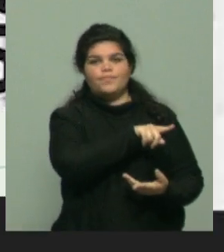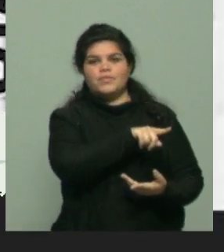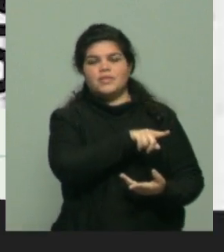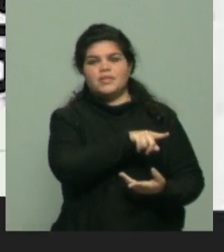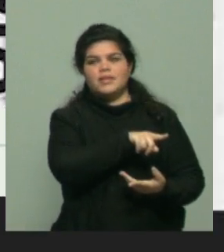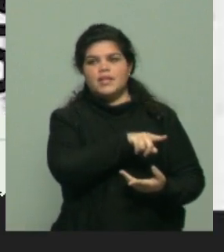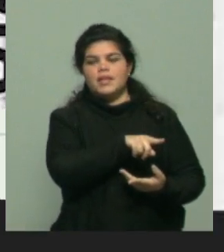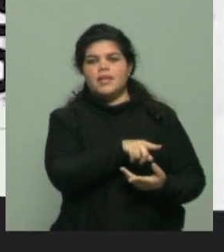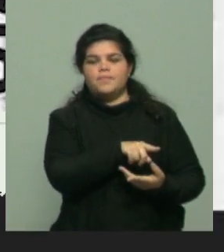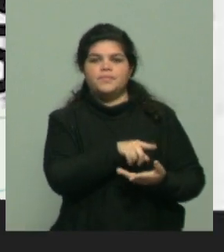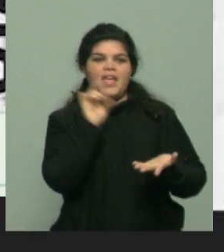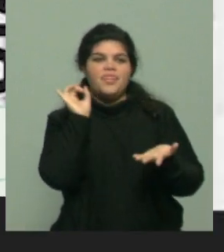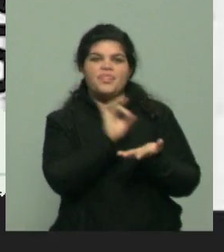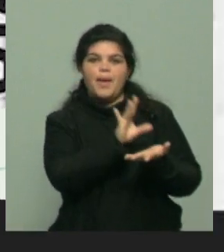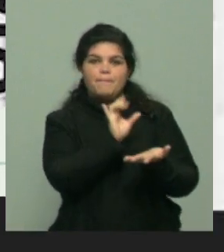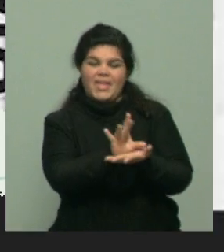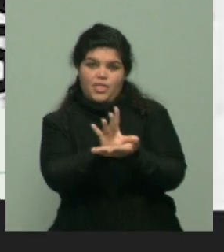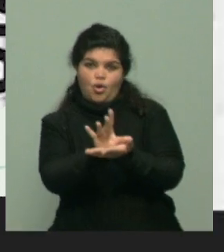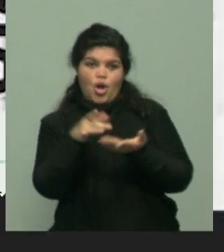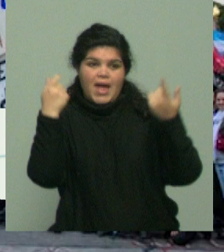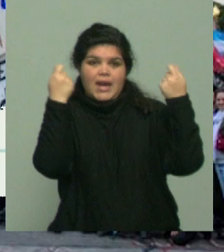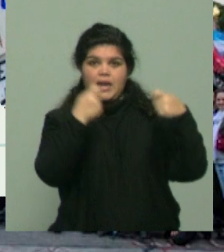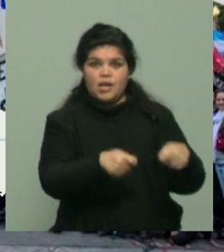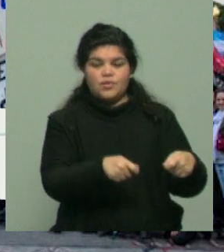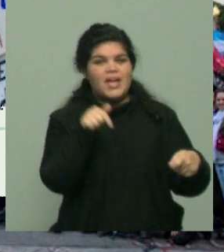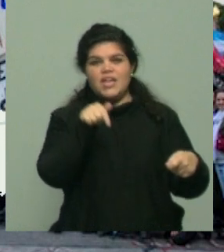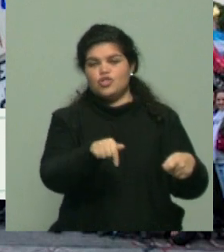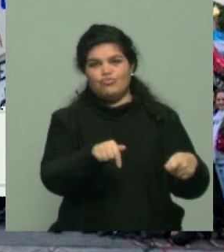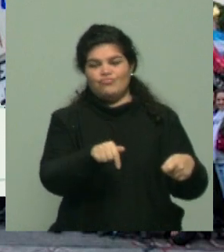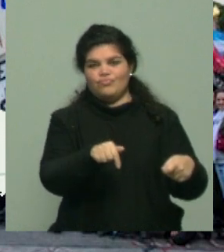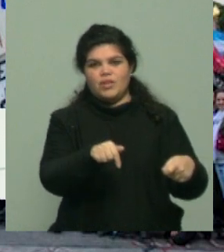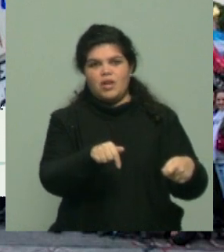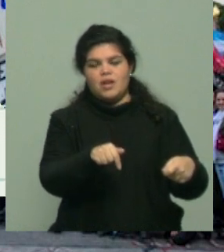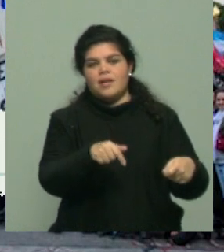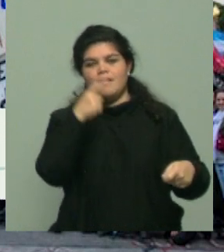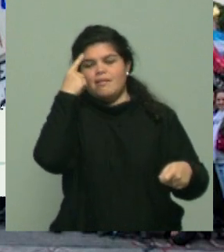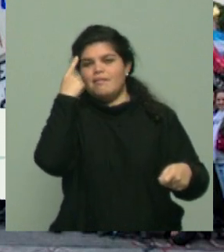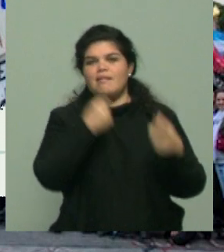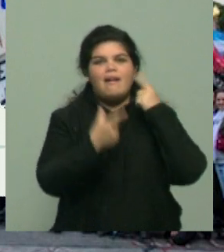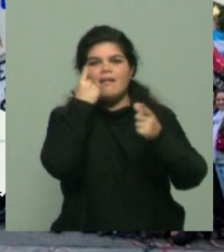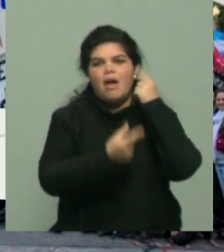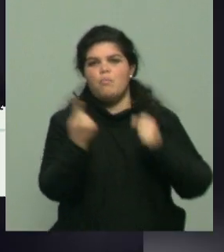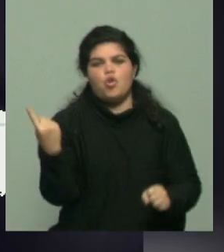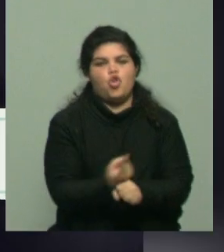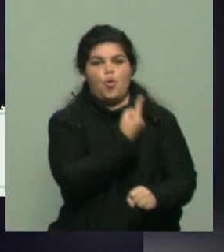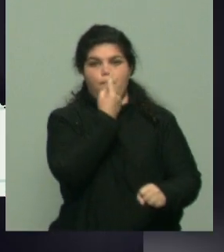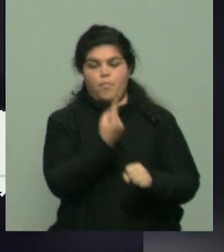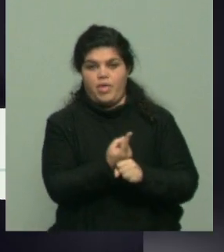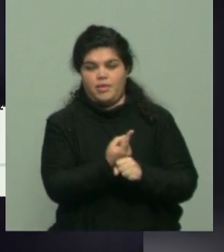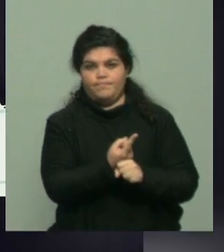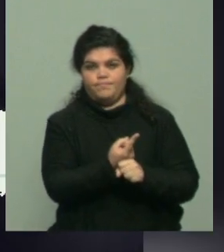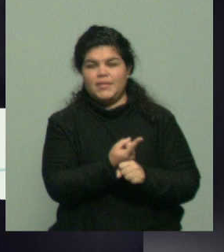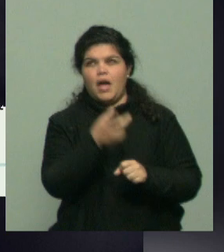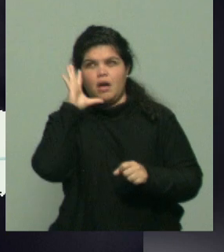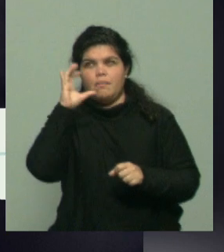indemnizaciones adicionales por la falta de registro de la relación de trabajo, ¿sí? Otro punto importante que omití señalar es que con esta ley de bases o con